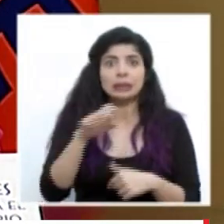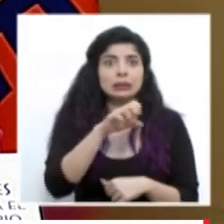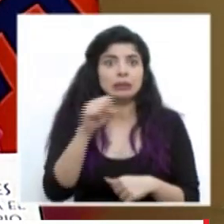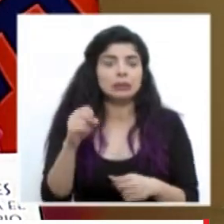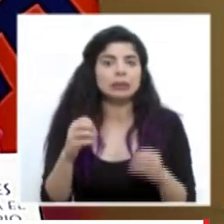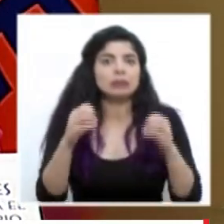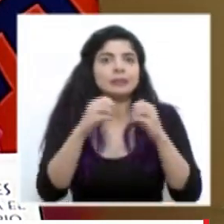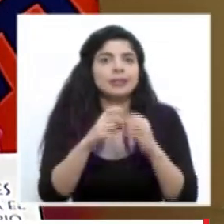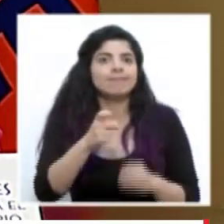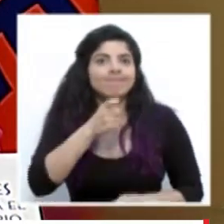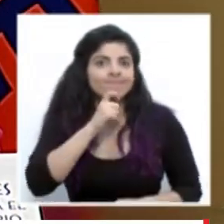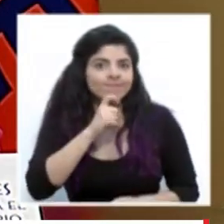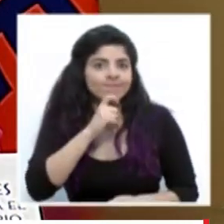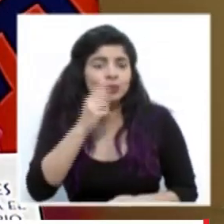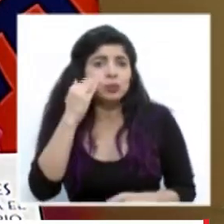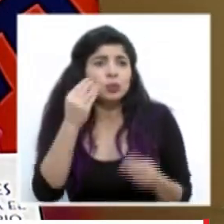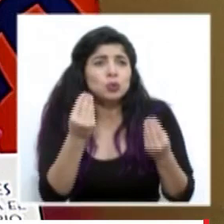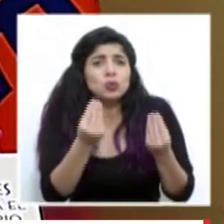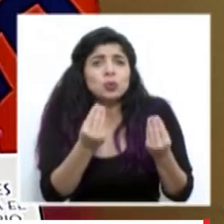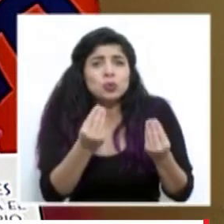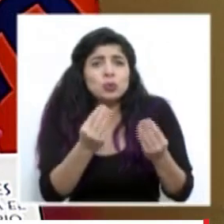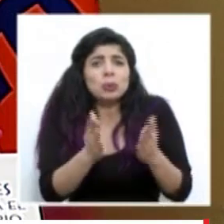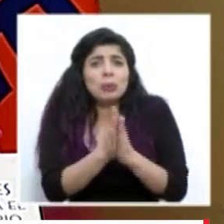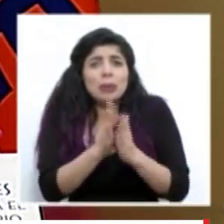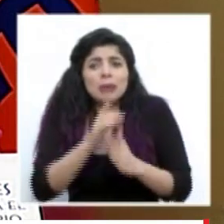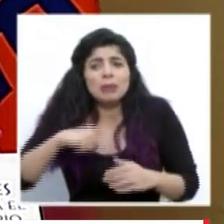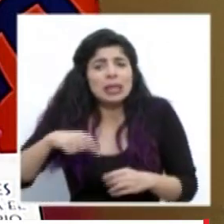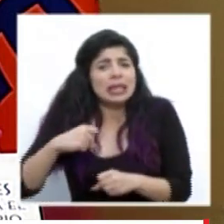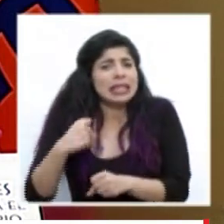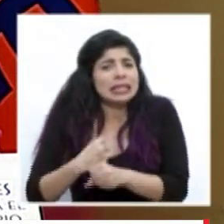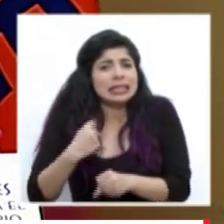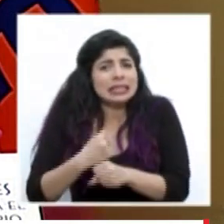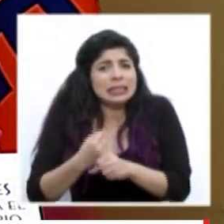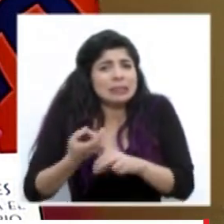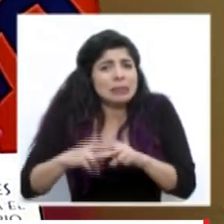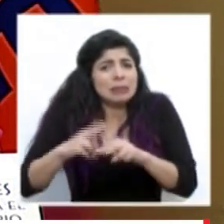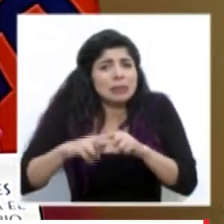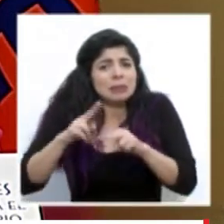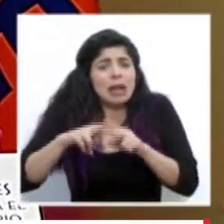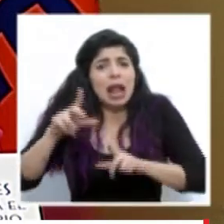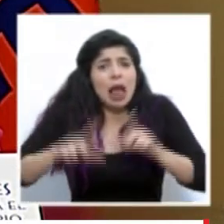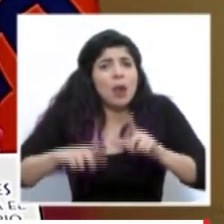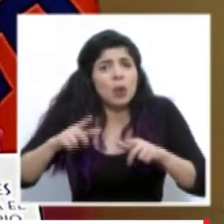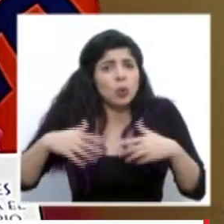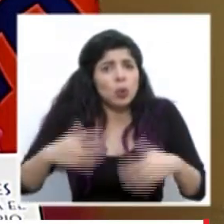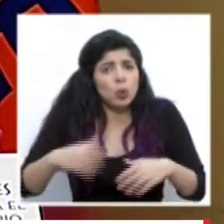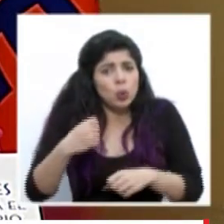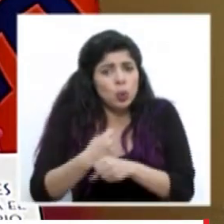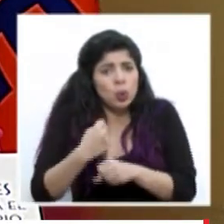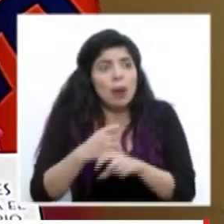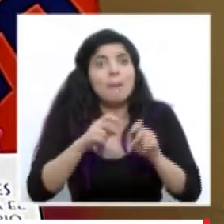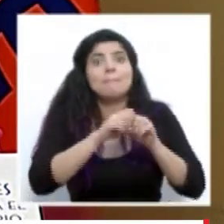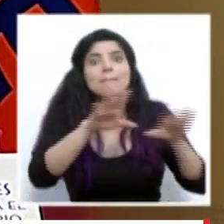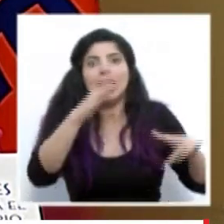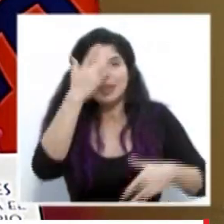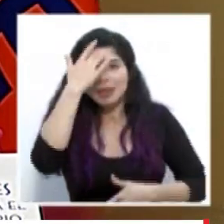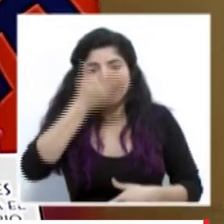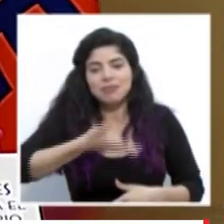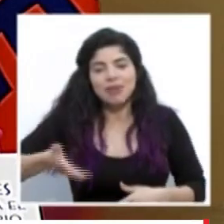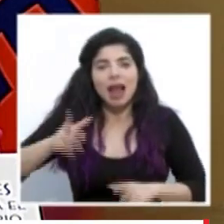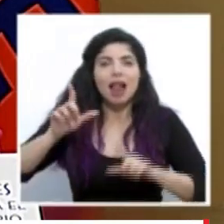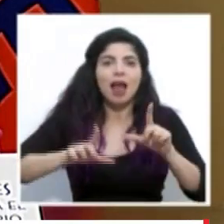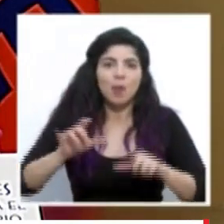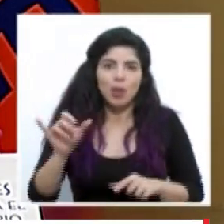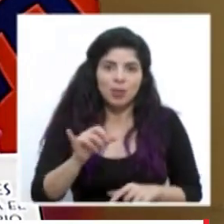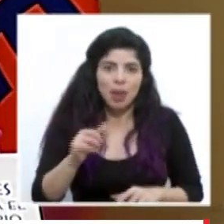mes debido a la alta demanda y al trabajo incansable que han tenido los laboratorios. También la pandemia llega a los laboratorios